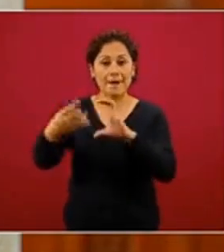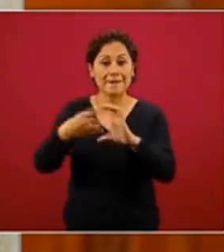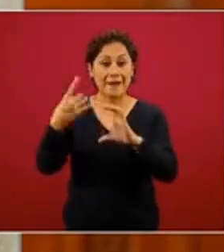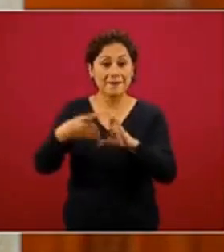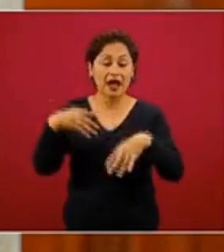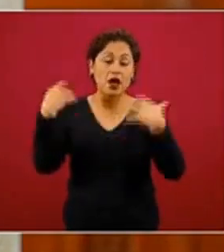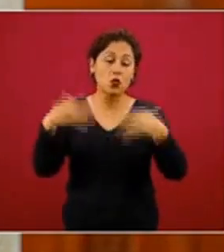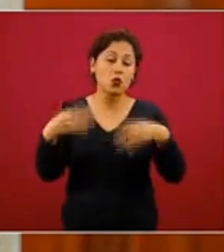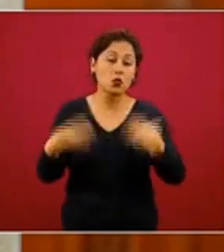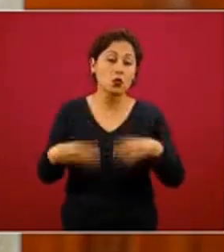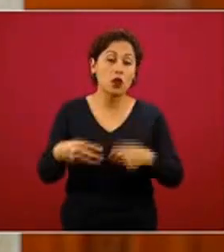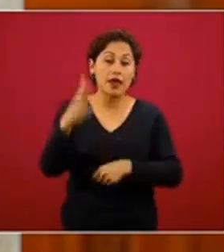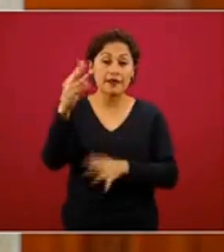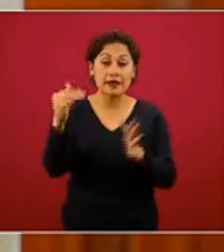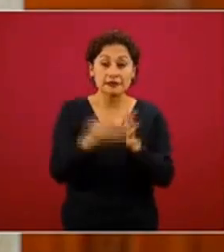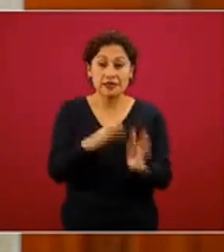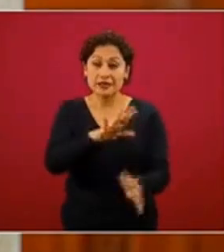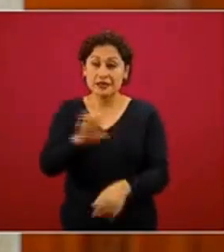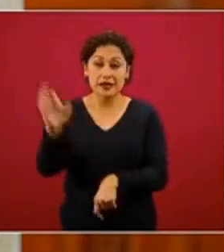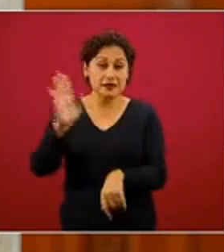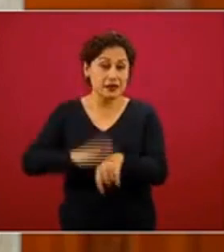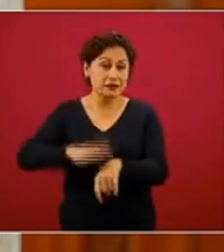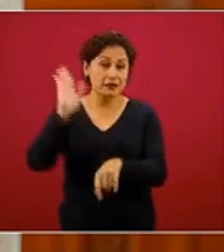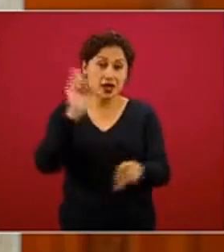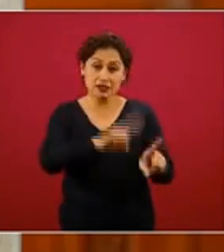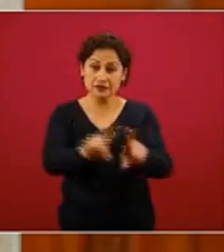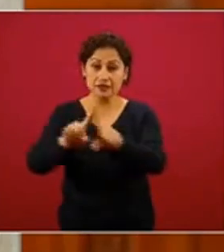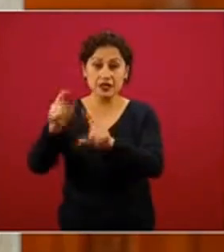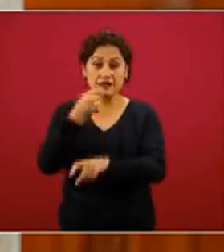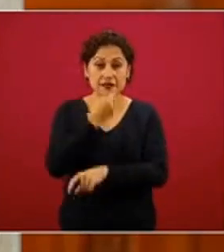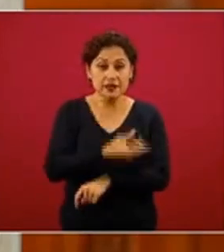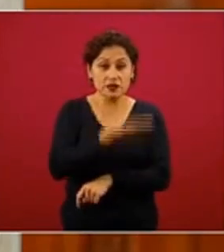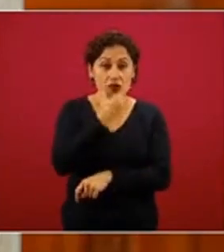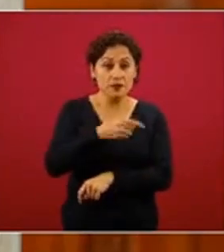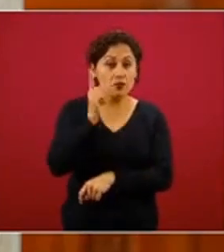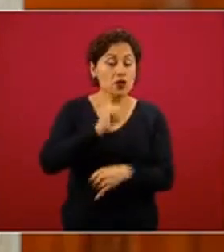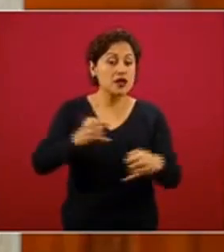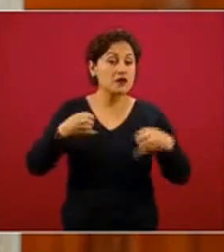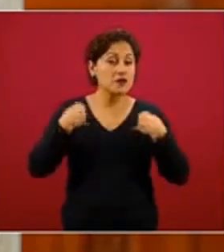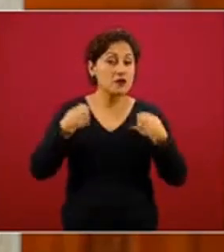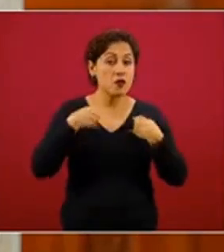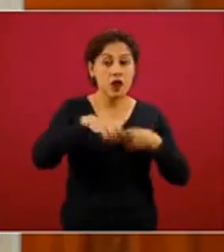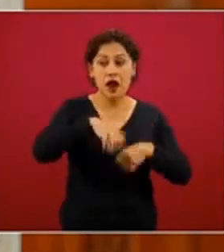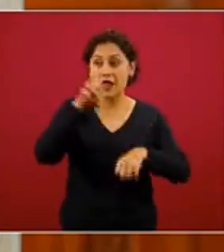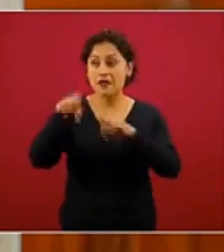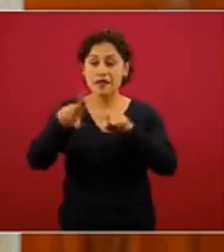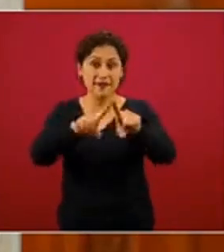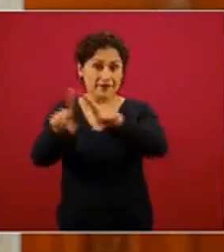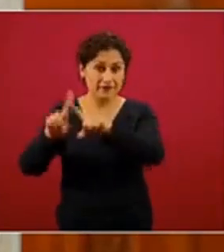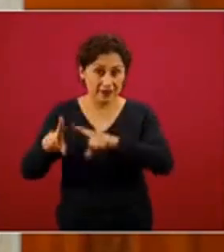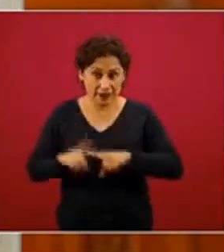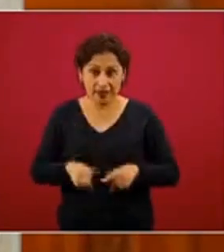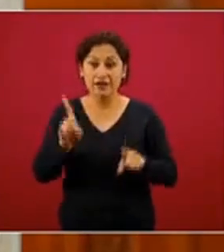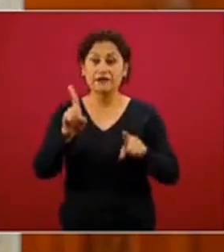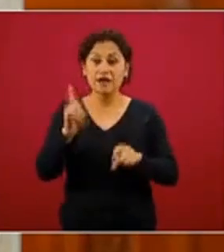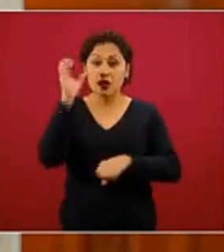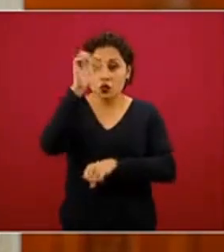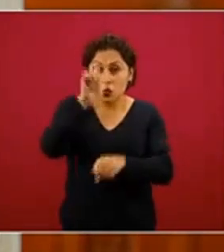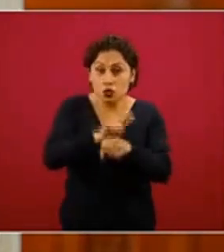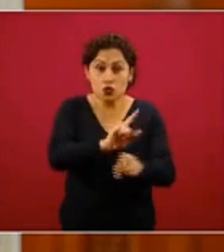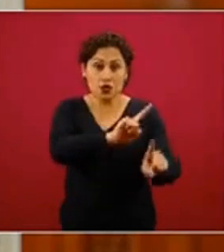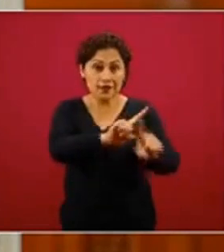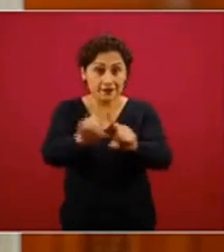3.500 participaciones de diferentes niñas, niños y adolescentes de diferentes edades, de diferentes culturas, con